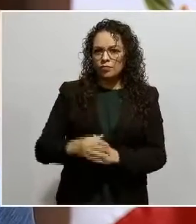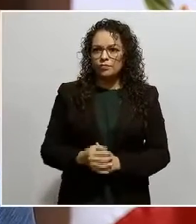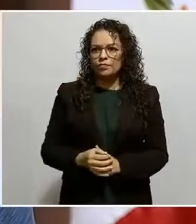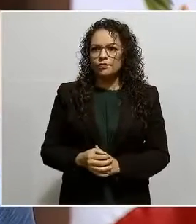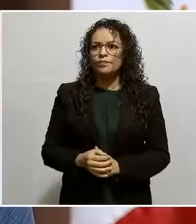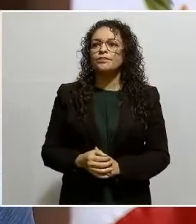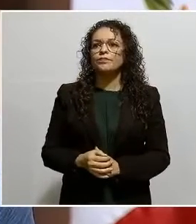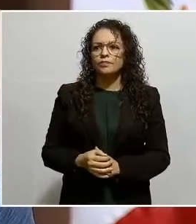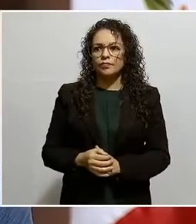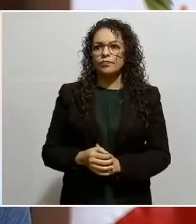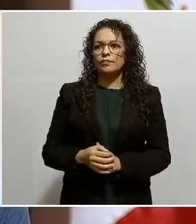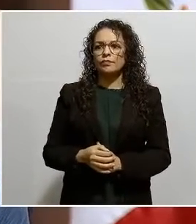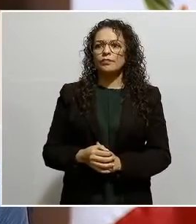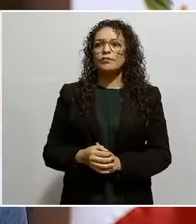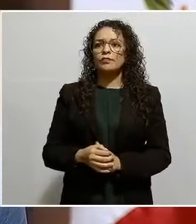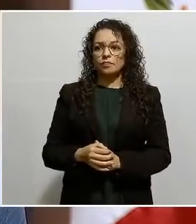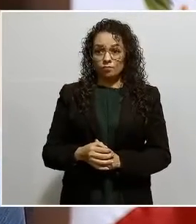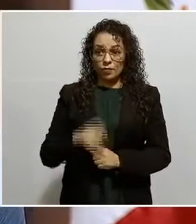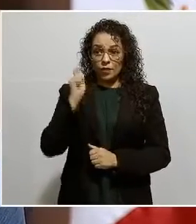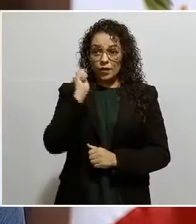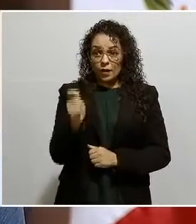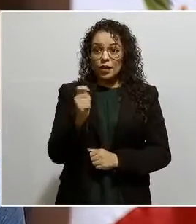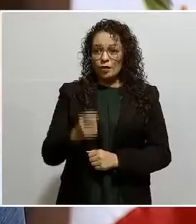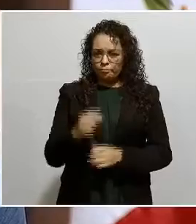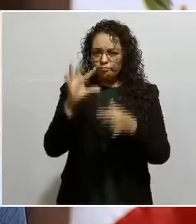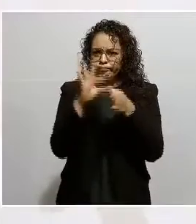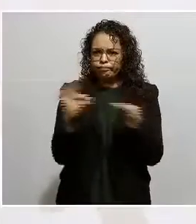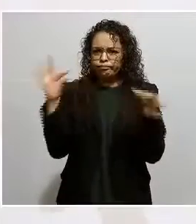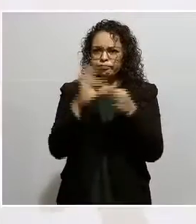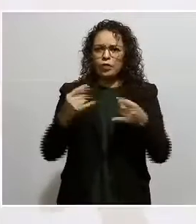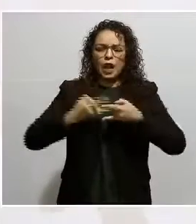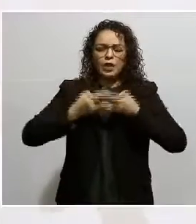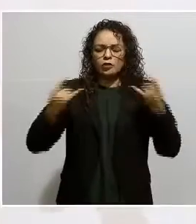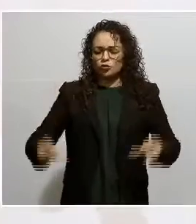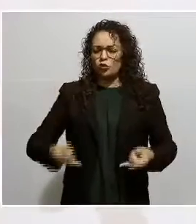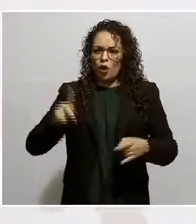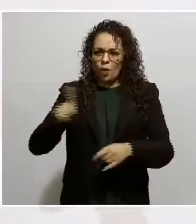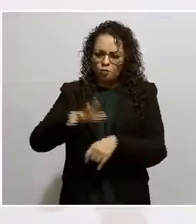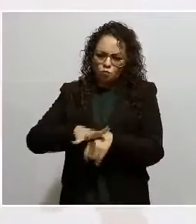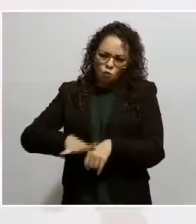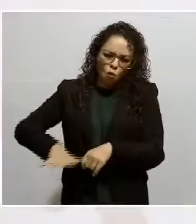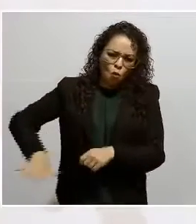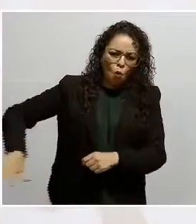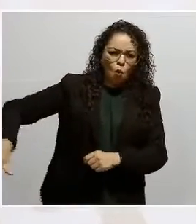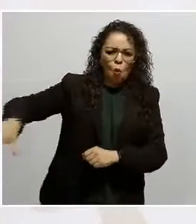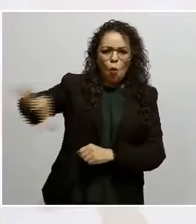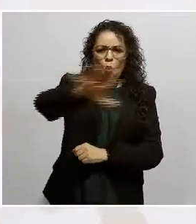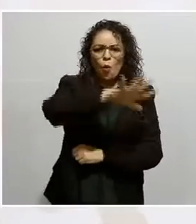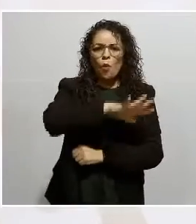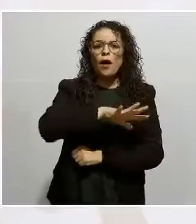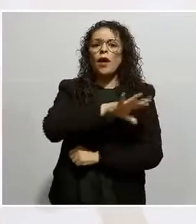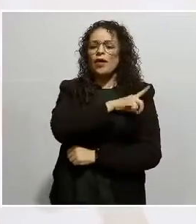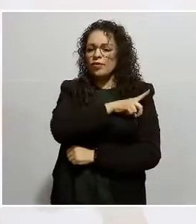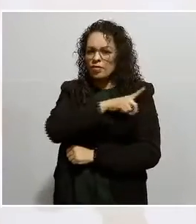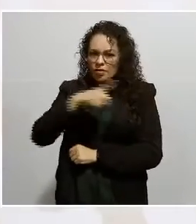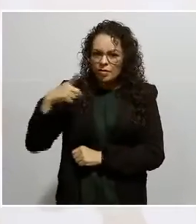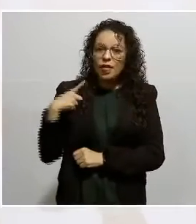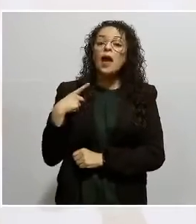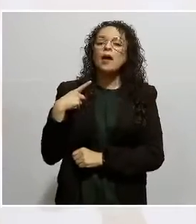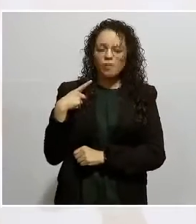de la obra de Rivera: el relato genial de la historia de un pueblo que puede y debe ser